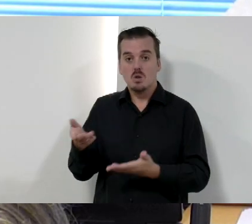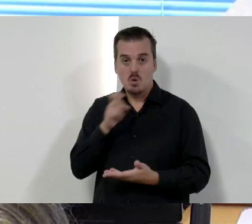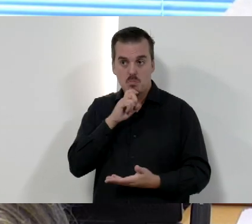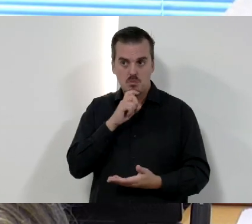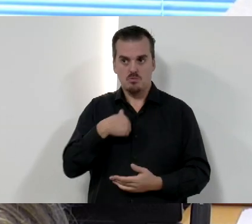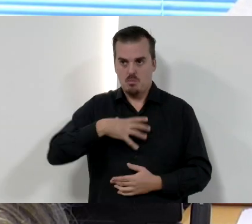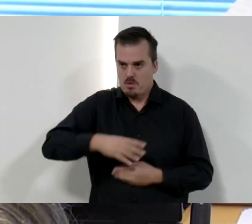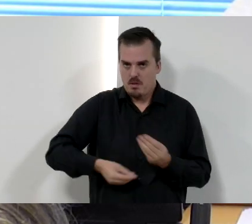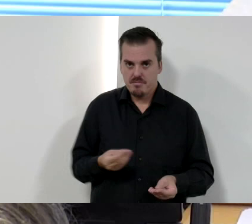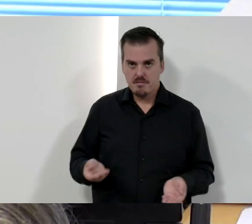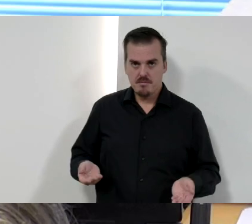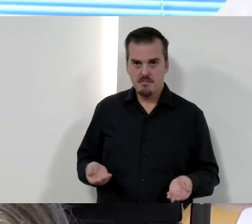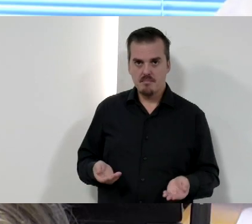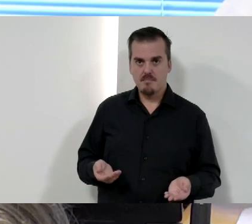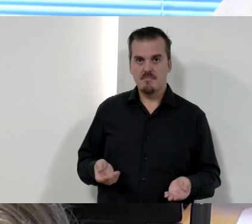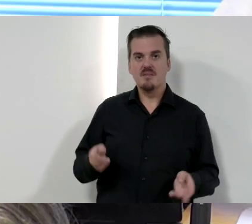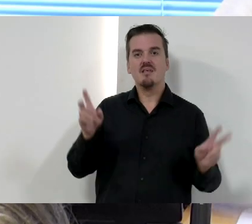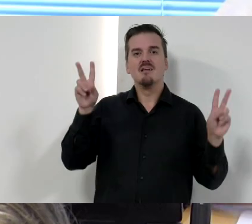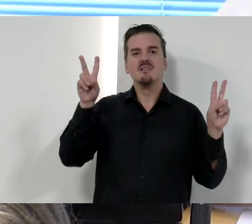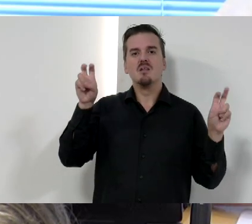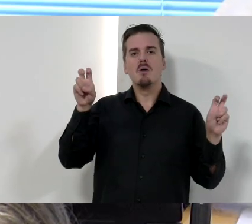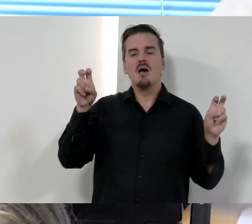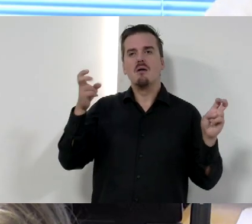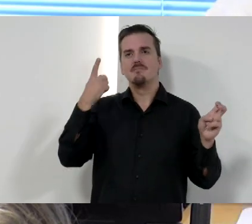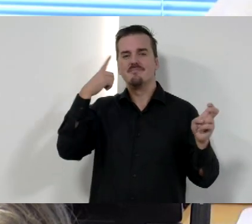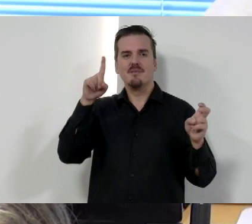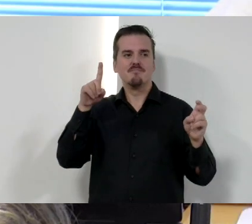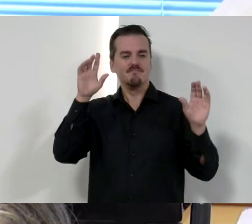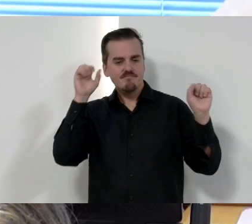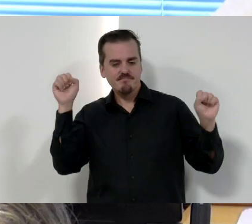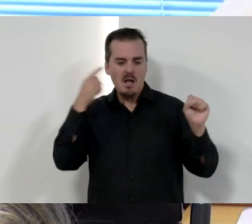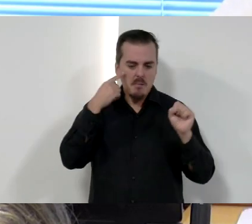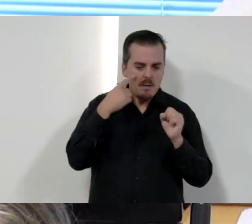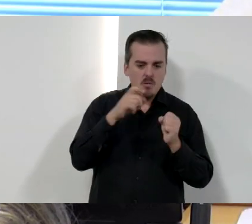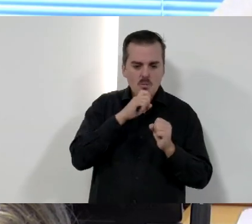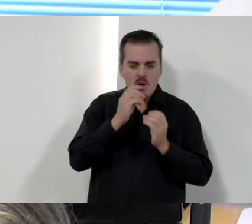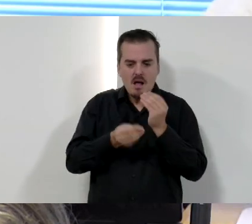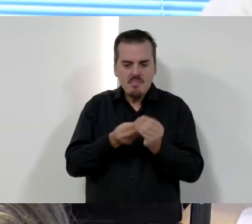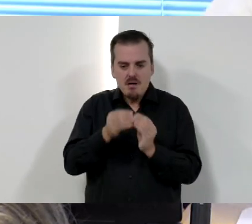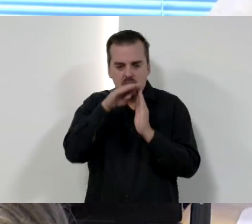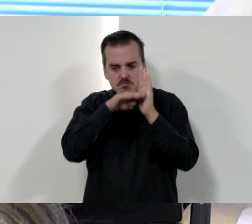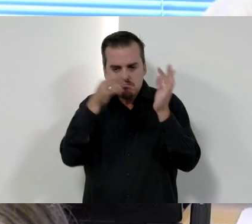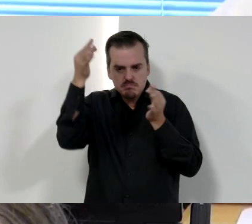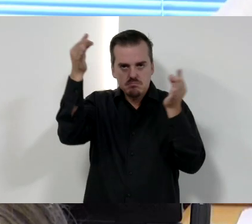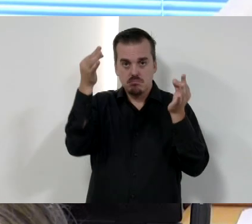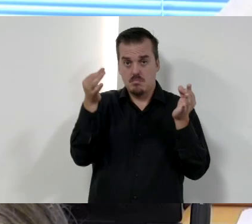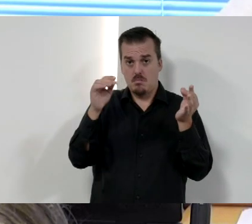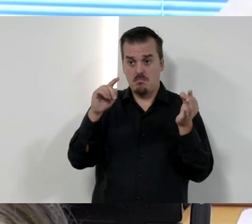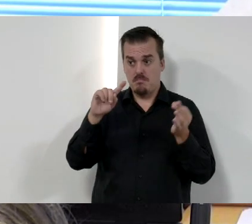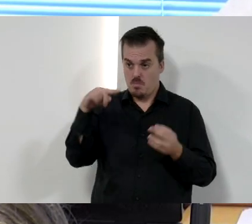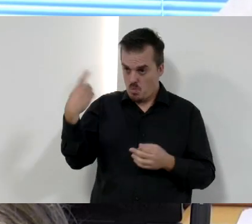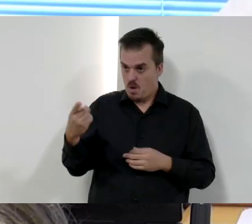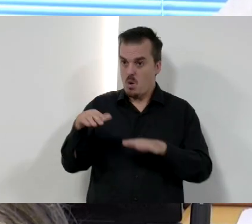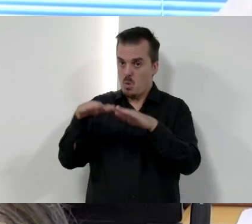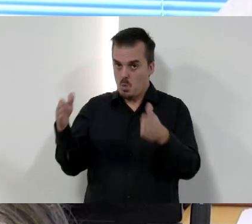hacemos. Más allá de la cuestión burocrática, nos sentamos en una mesa de trabajo y lo establecemos y después se hace esa propuesta a la Junta de Gobierno